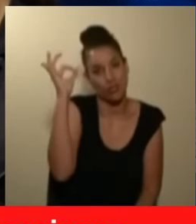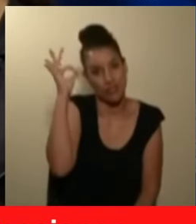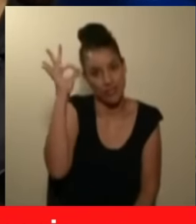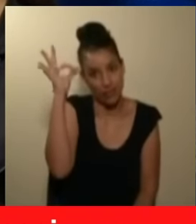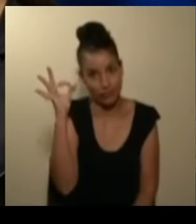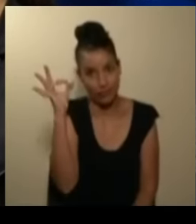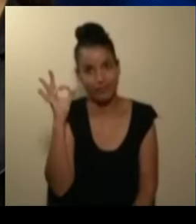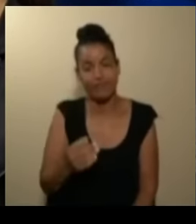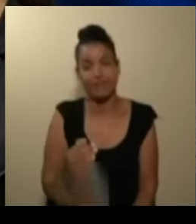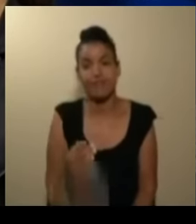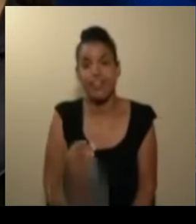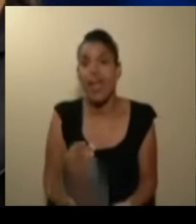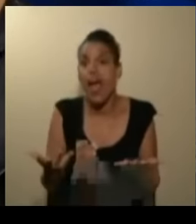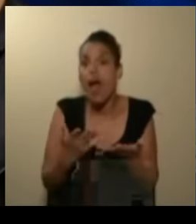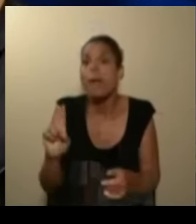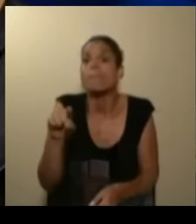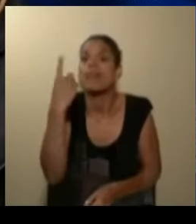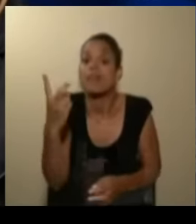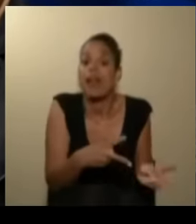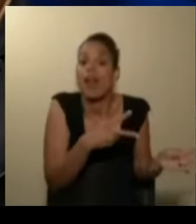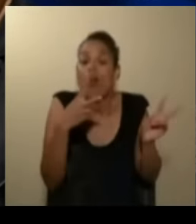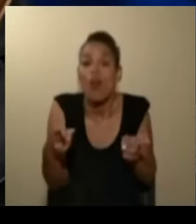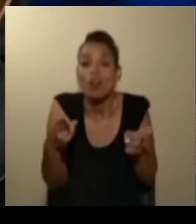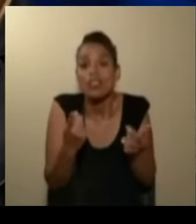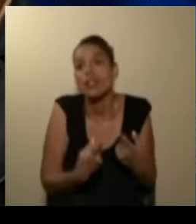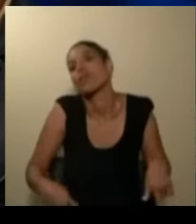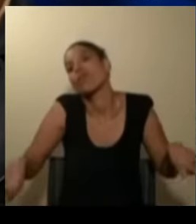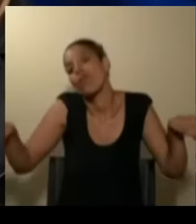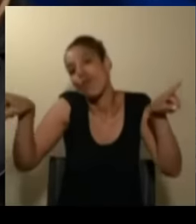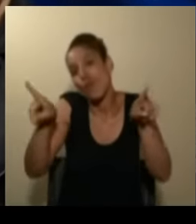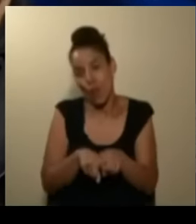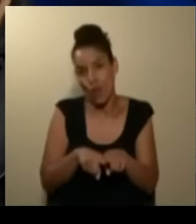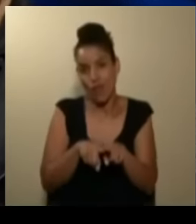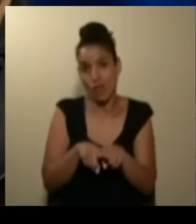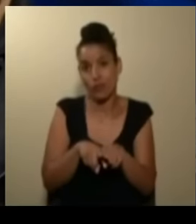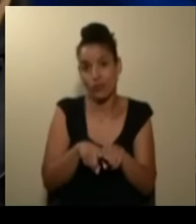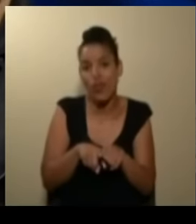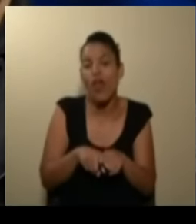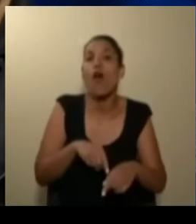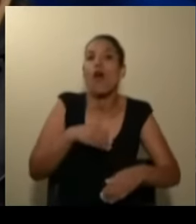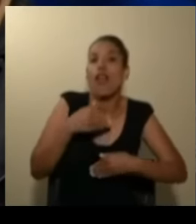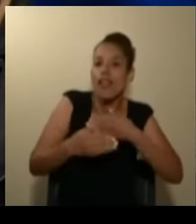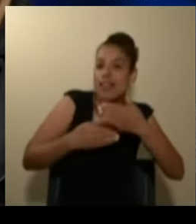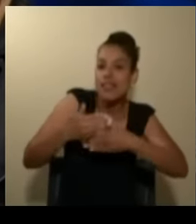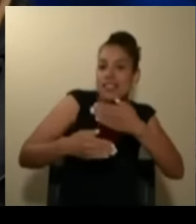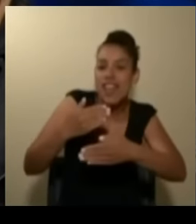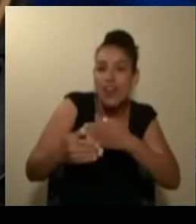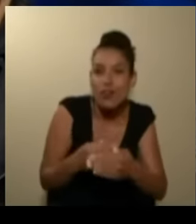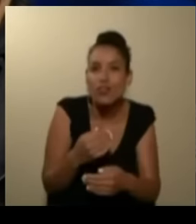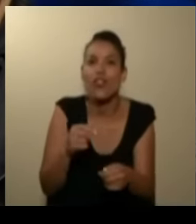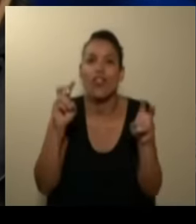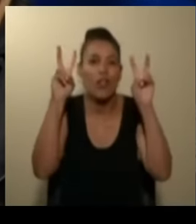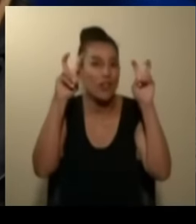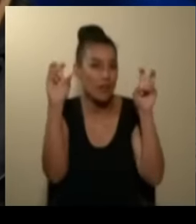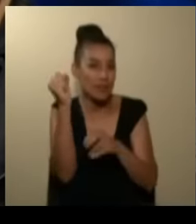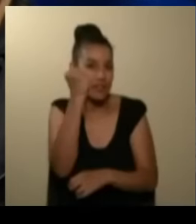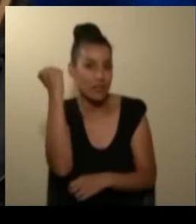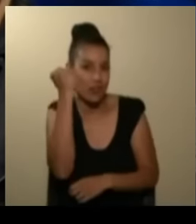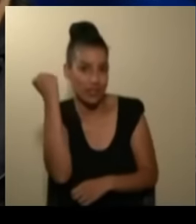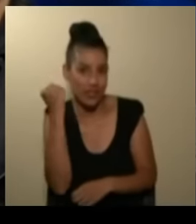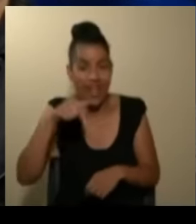Si te parece, Evelyn, vamos a la primera pausa. Luego de la misma comenzamos con el desarrollo de los ejes temáticos en este debate desde